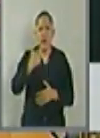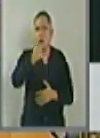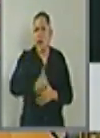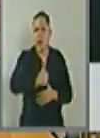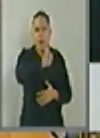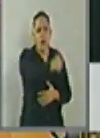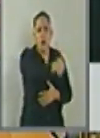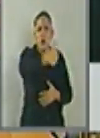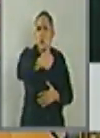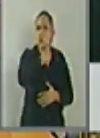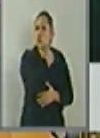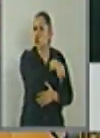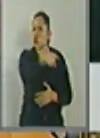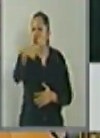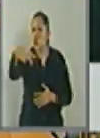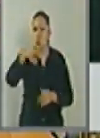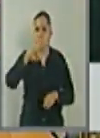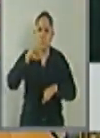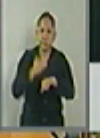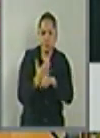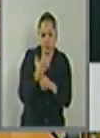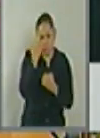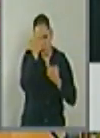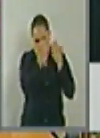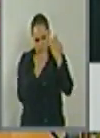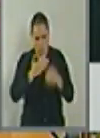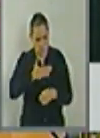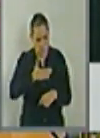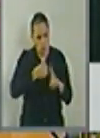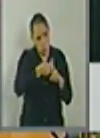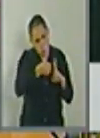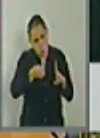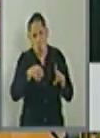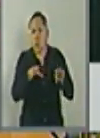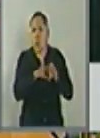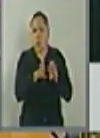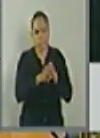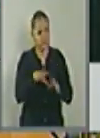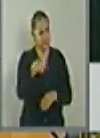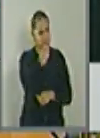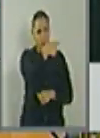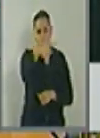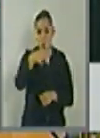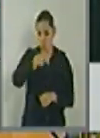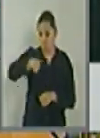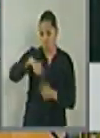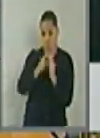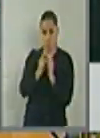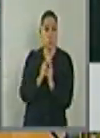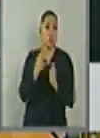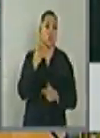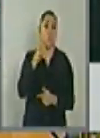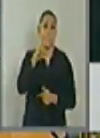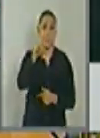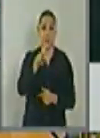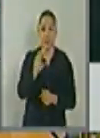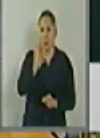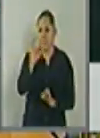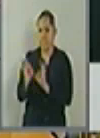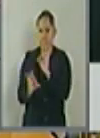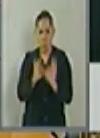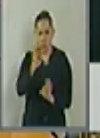mecanismos, sus métodos, y desde luego con nuestro porcentaje como PRD, que